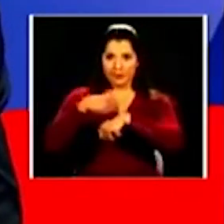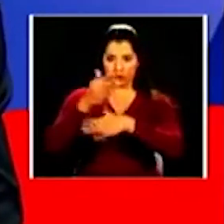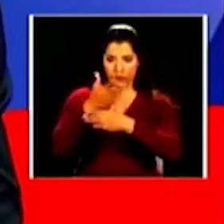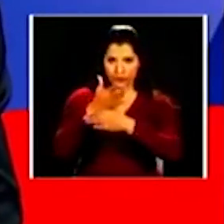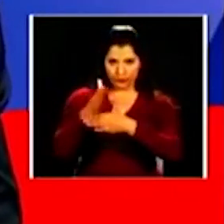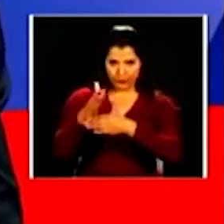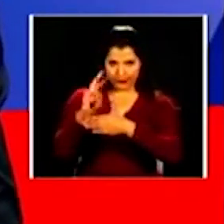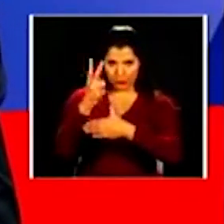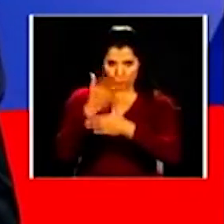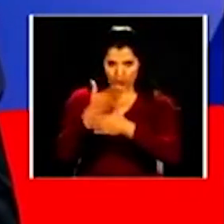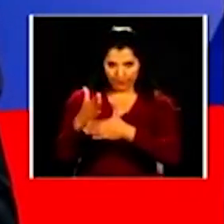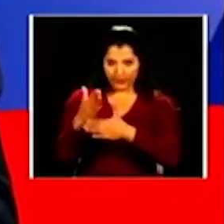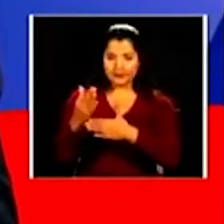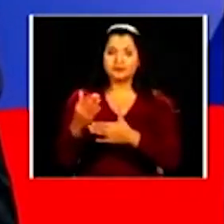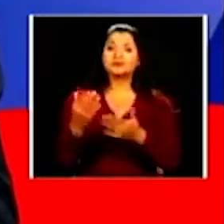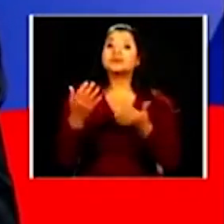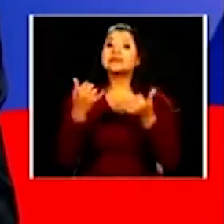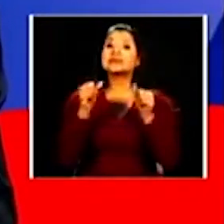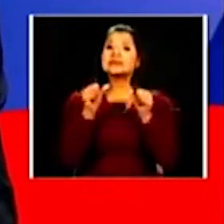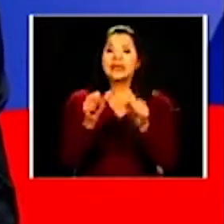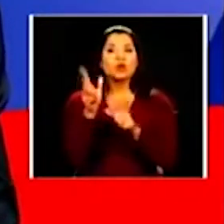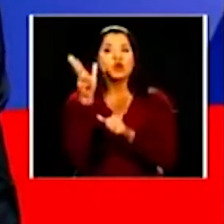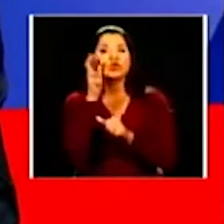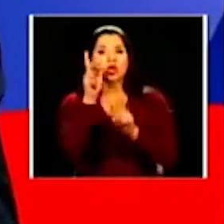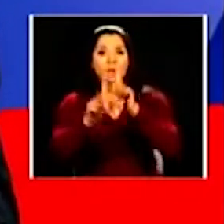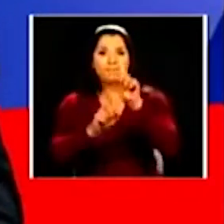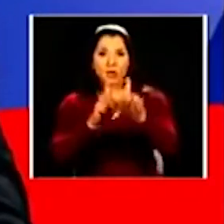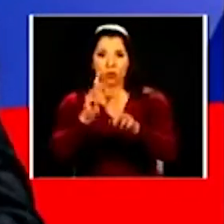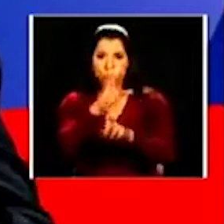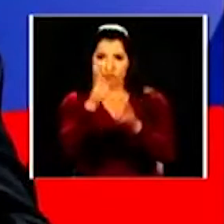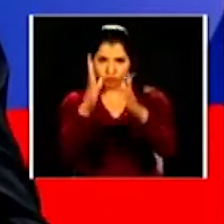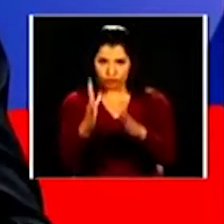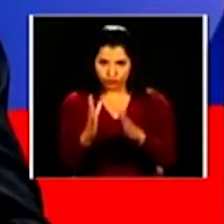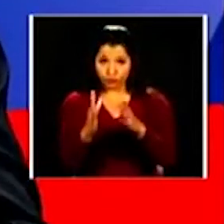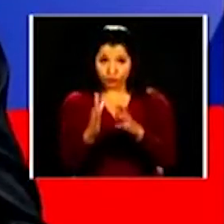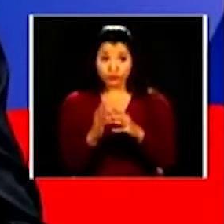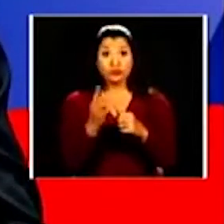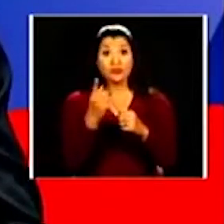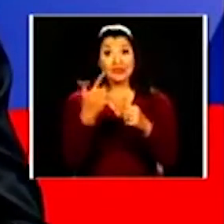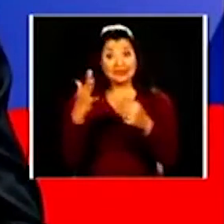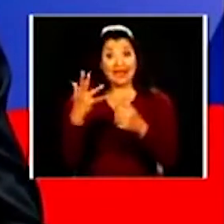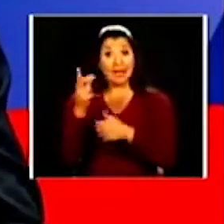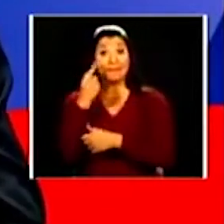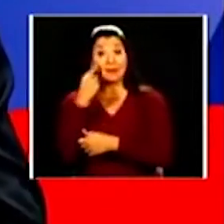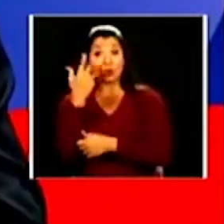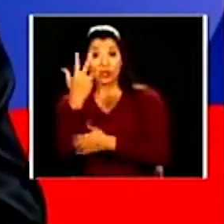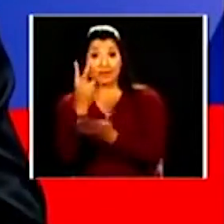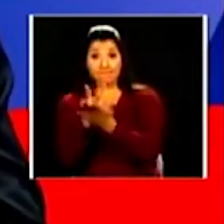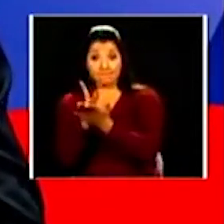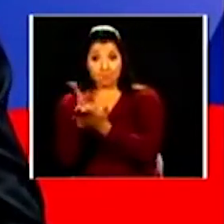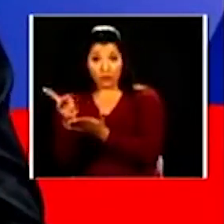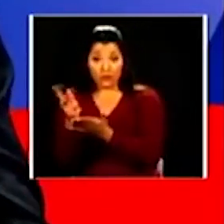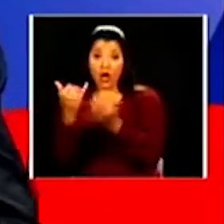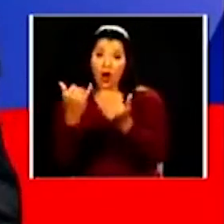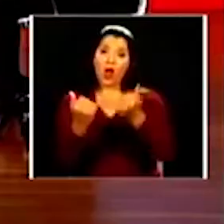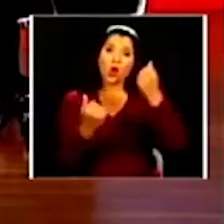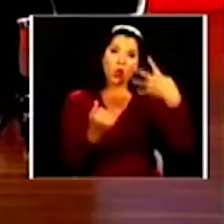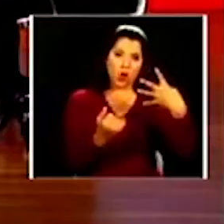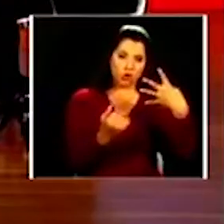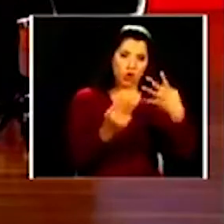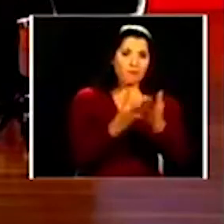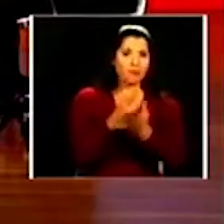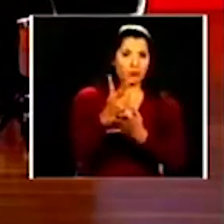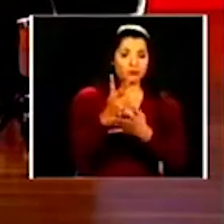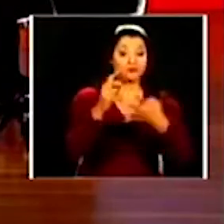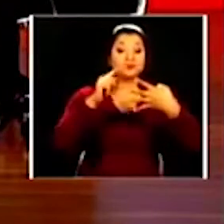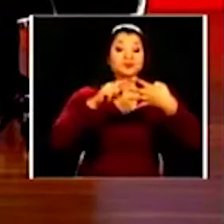los costarricenses. En este momento, las de las 4 provincias que nos quedaron pendientes del bloque anterior. Vamos a iniciar con la gente de